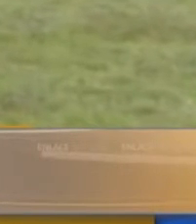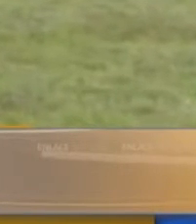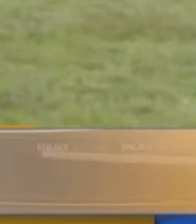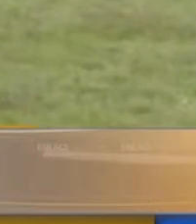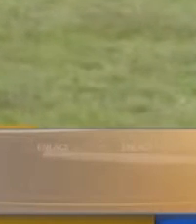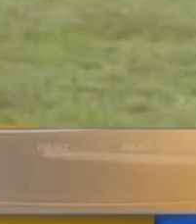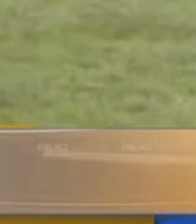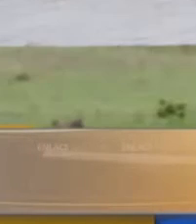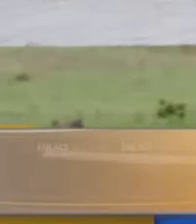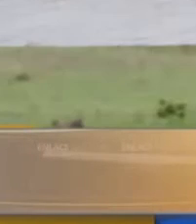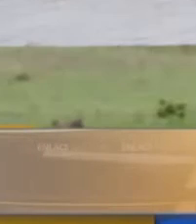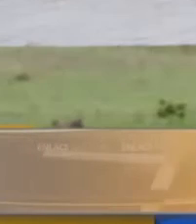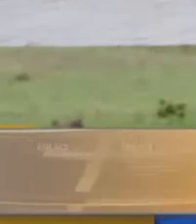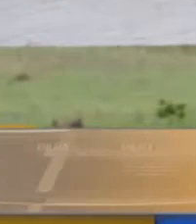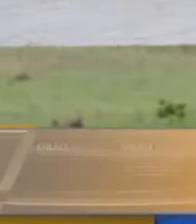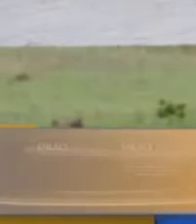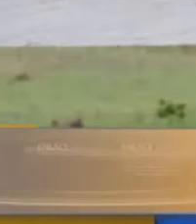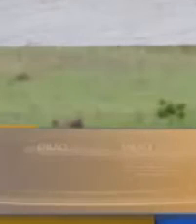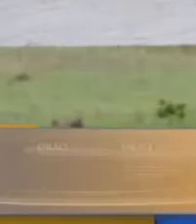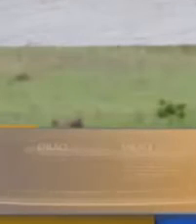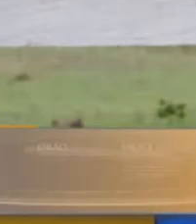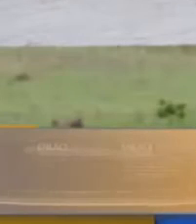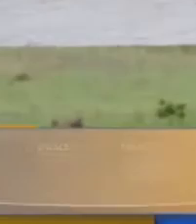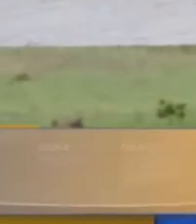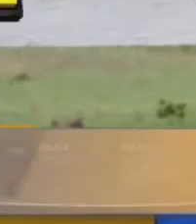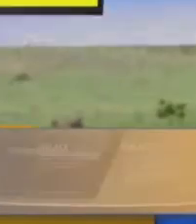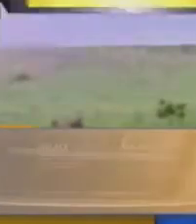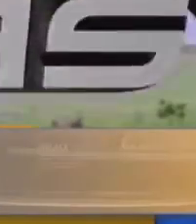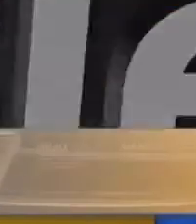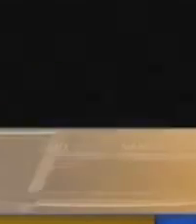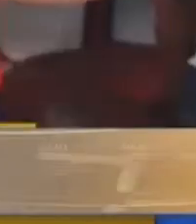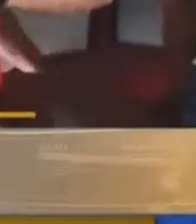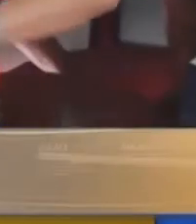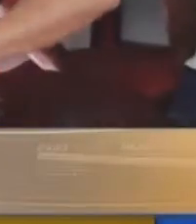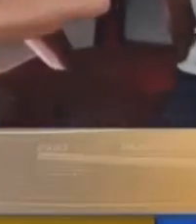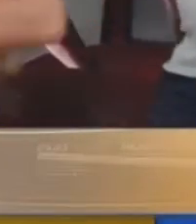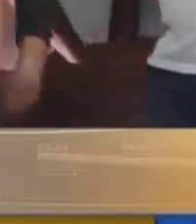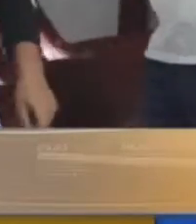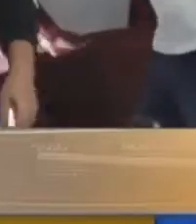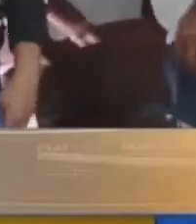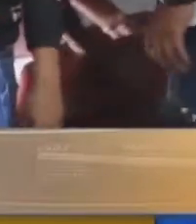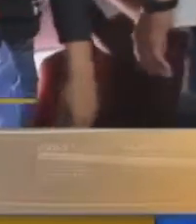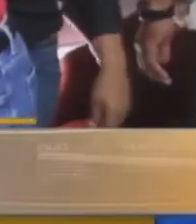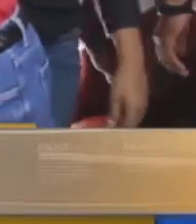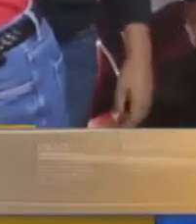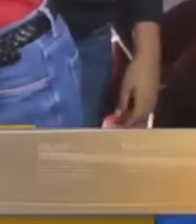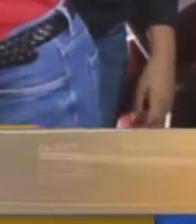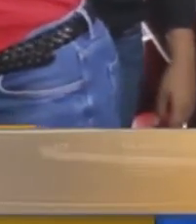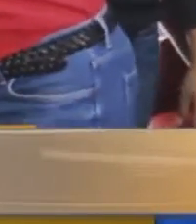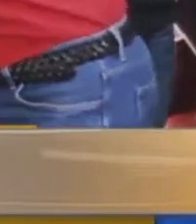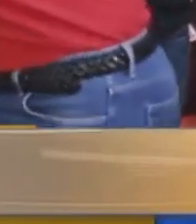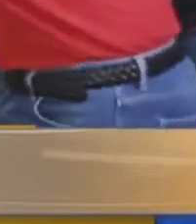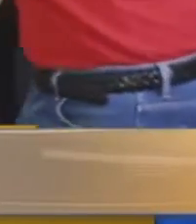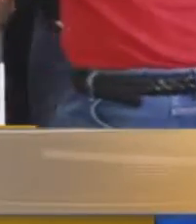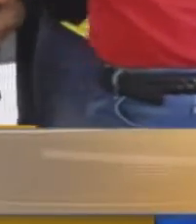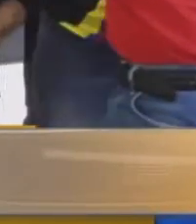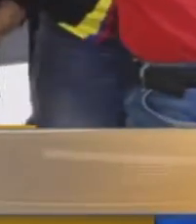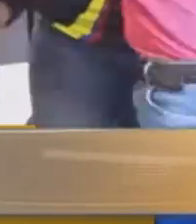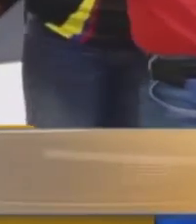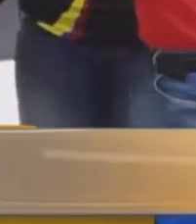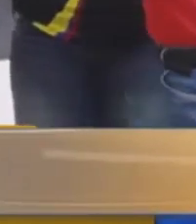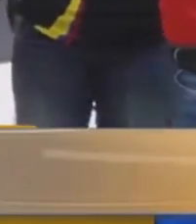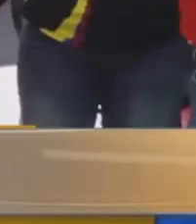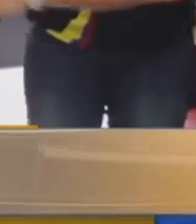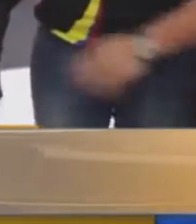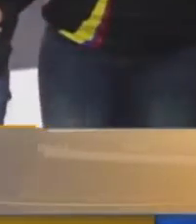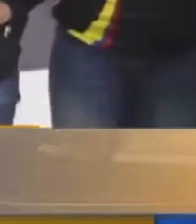sobre cómo la restitución de tierras es un reto para el proceso de paz. En los deportes, alcalde Darío Echeverri entregó bandera de Barranca Bermeja